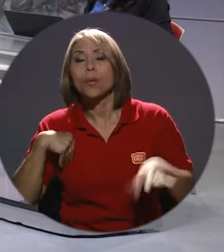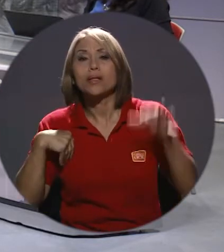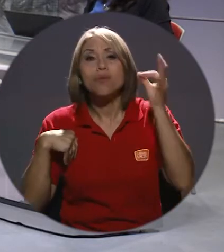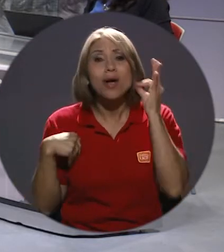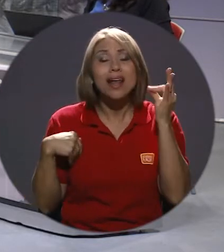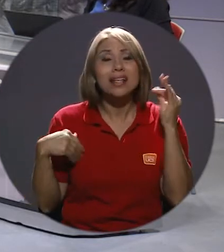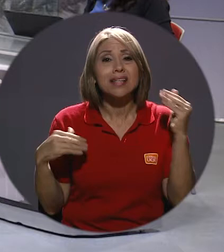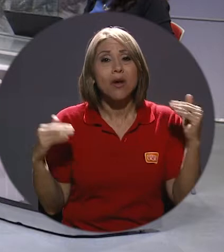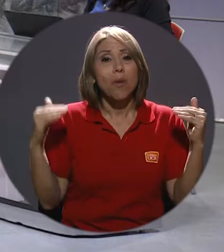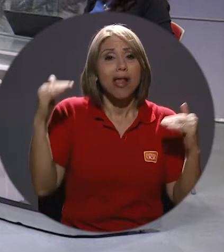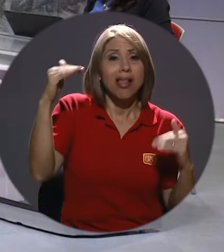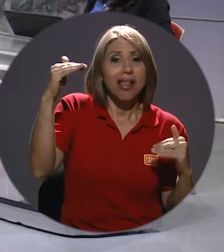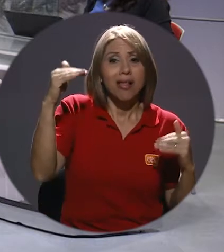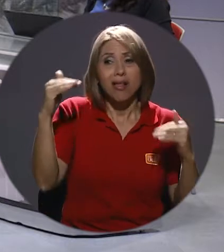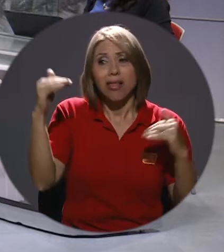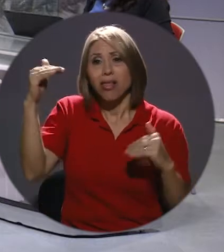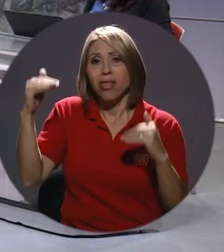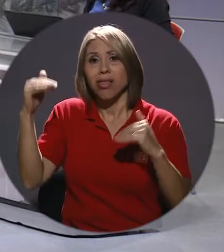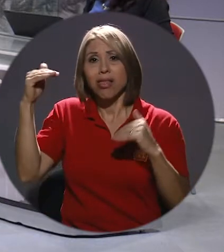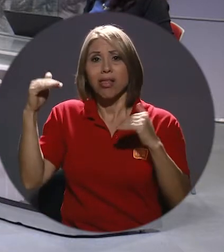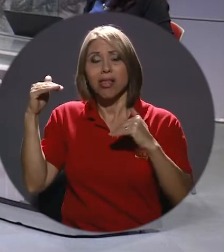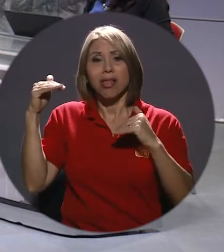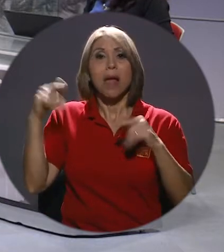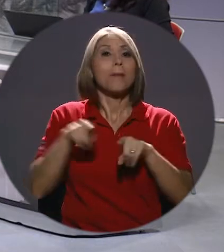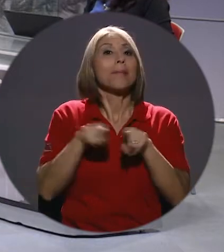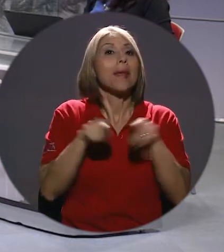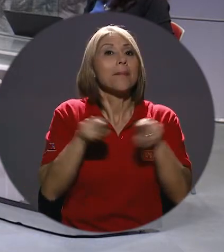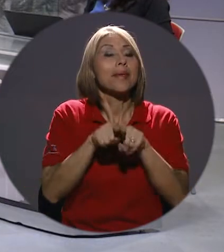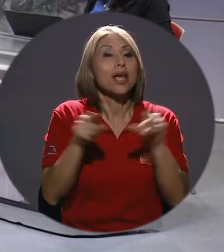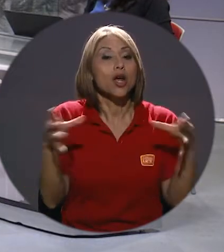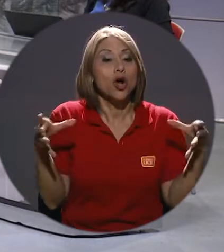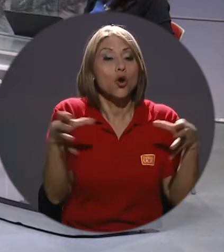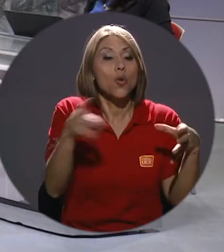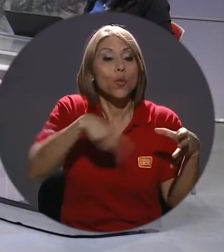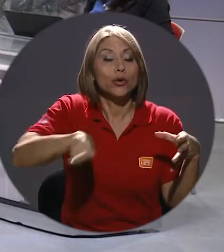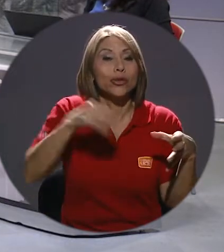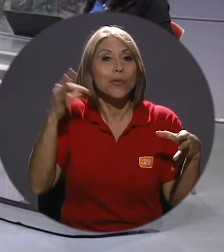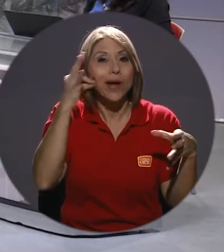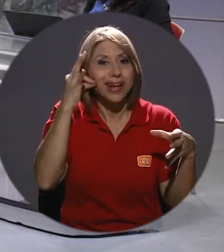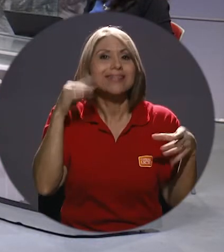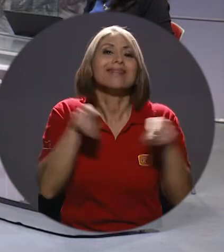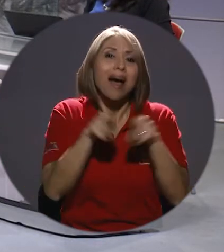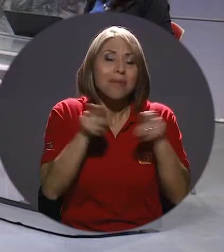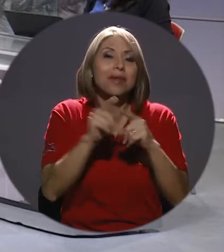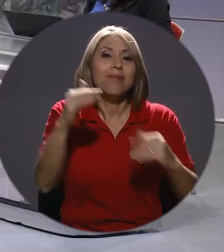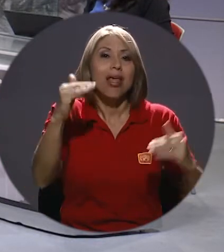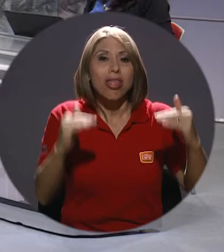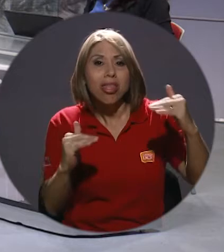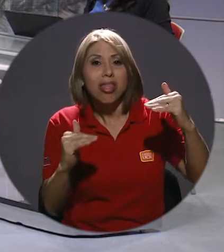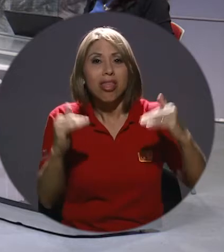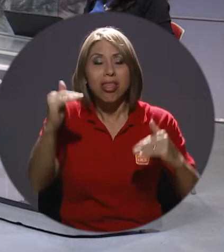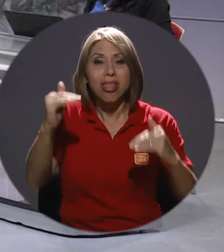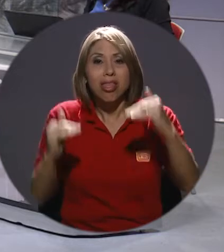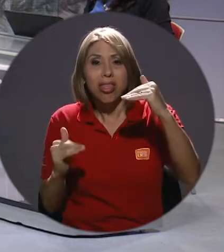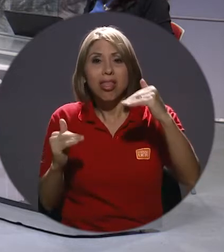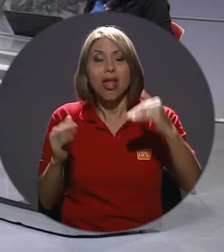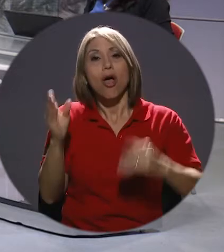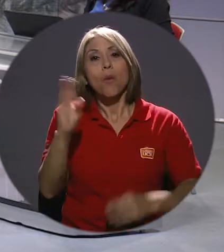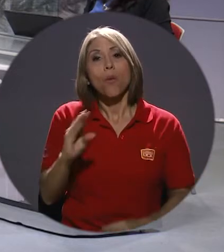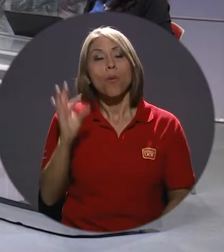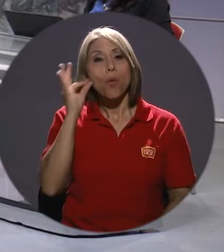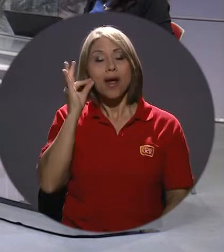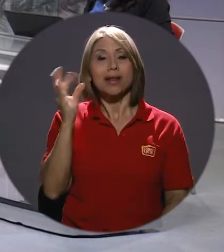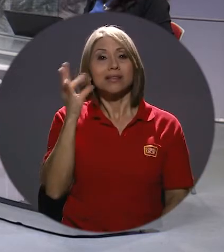pero también entre grupos de mujeres, donde son las mujeres jóvenes las que están viendo una mayor afectación, donde un 50% de